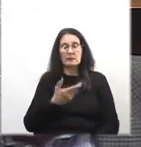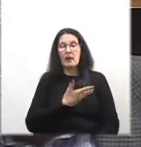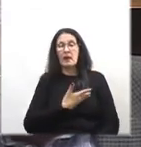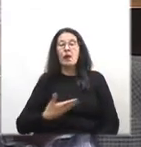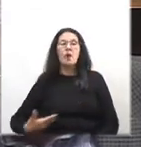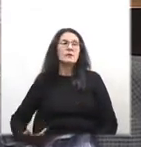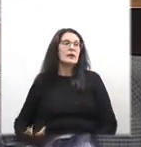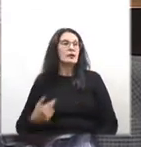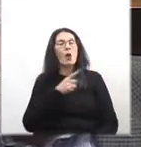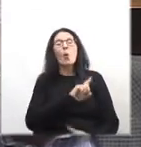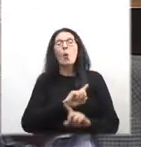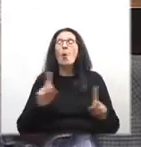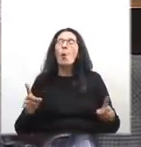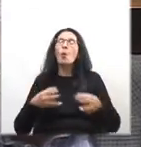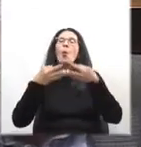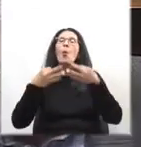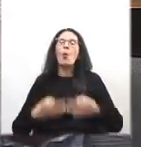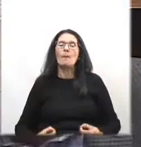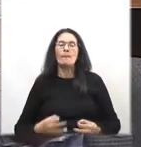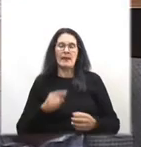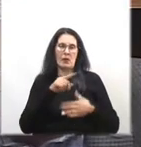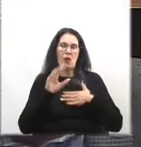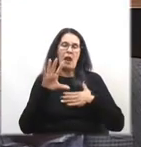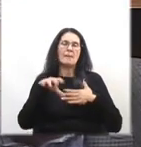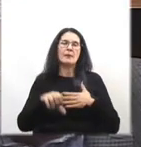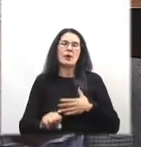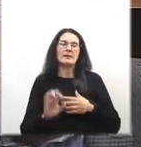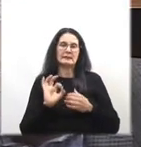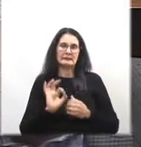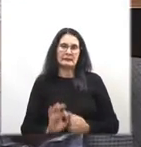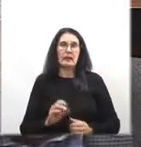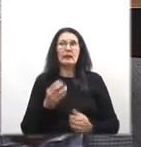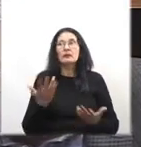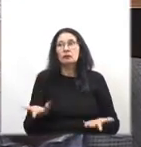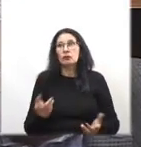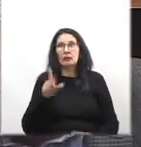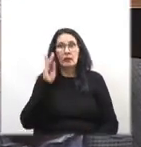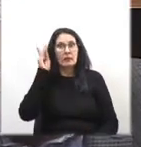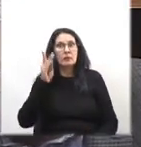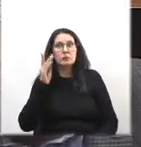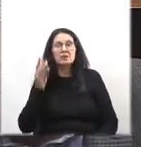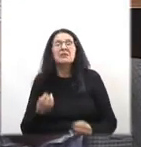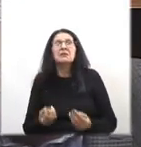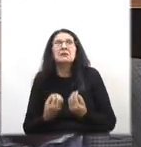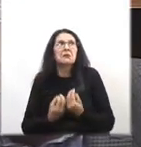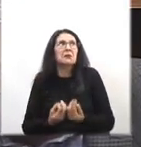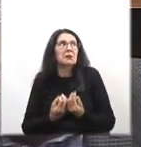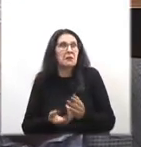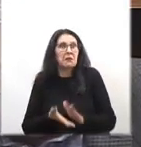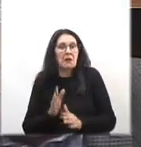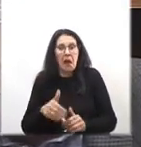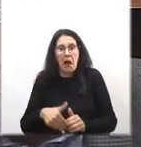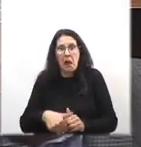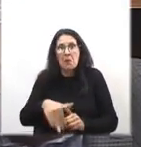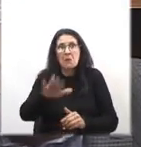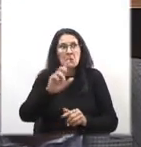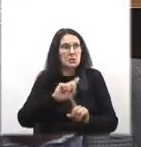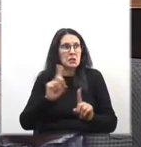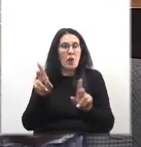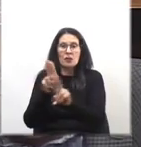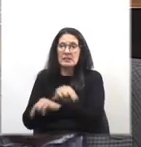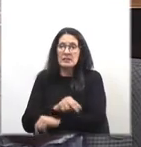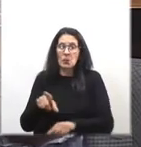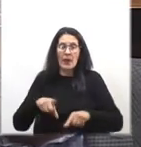sus promesas en materia de seguridad, ¿qué le queda a la Cámara de Diputados sino censurar al